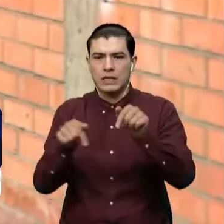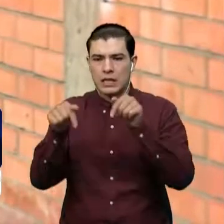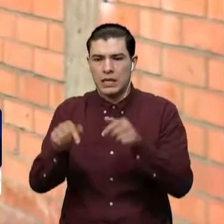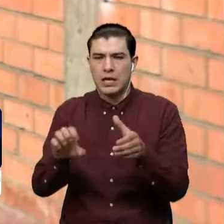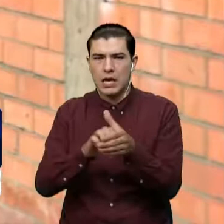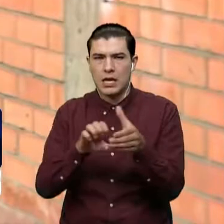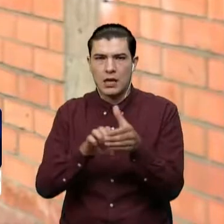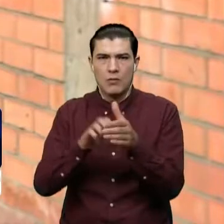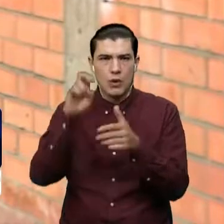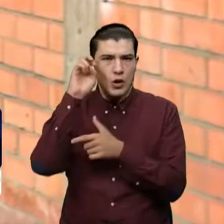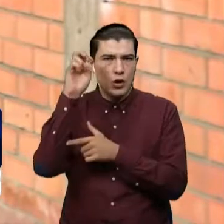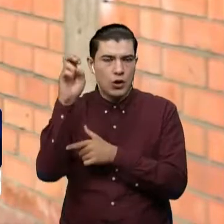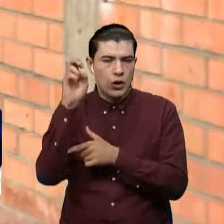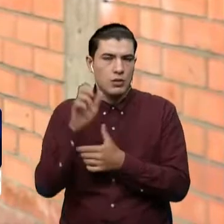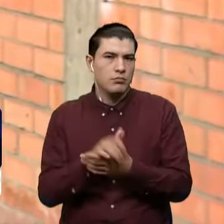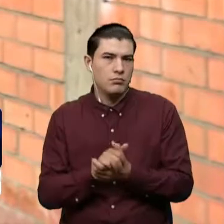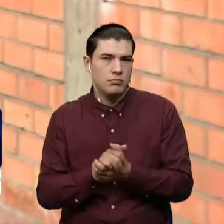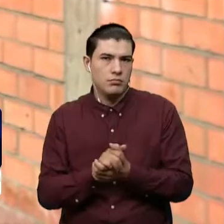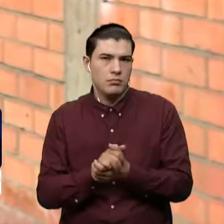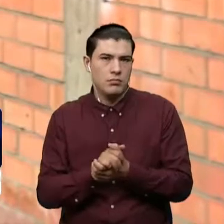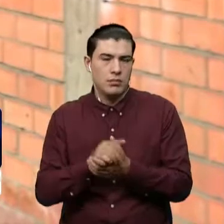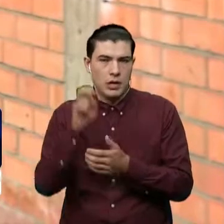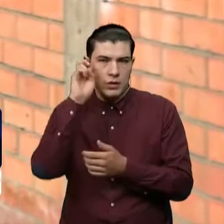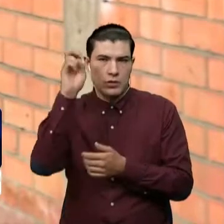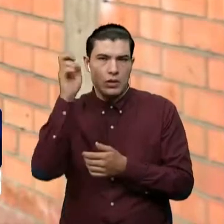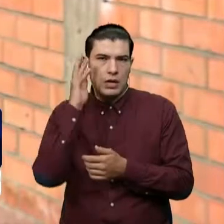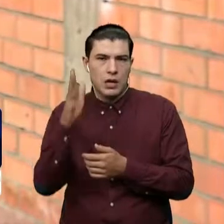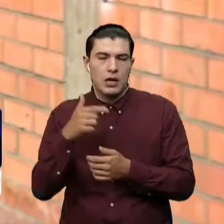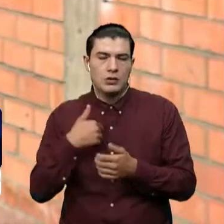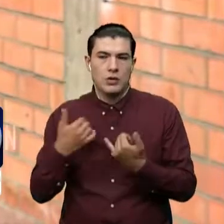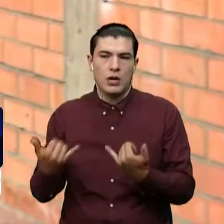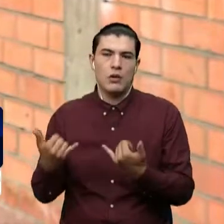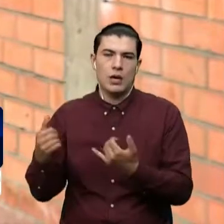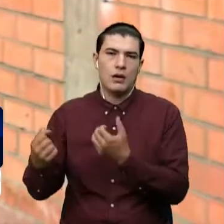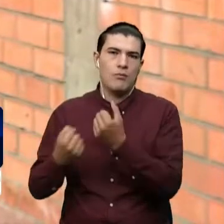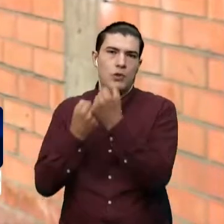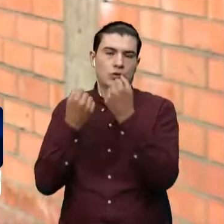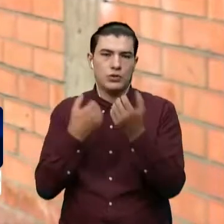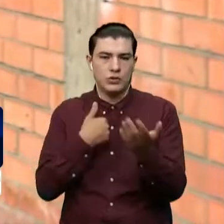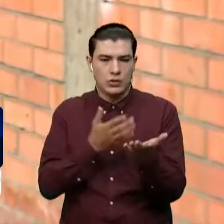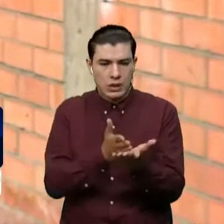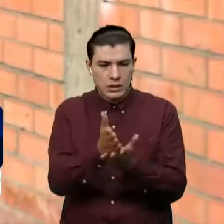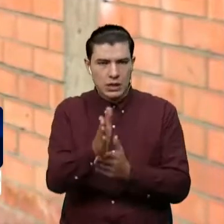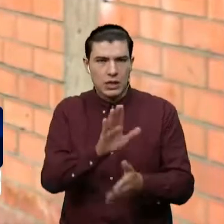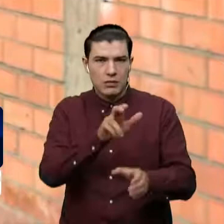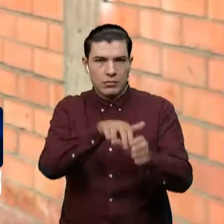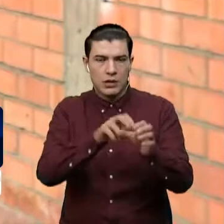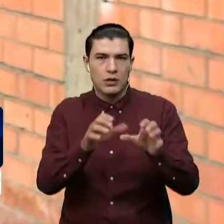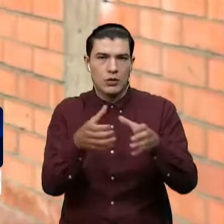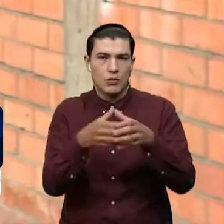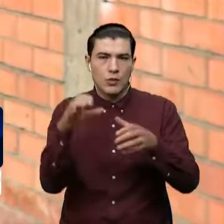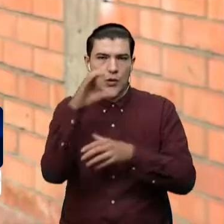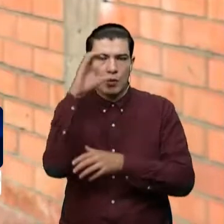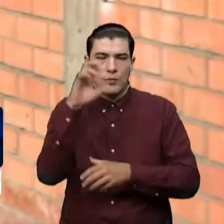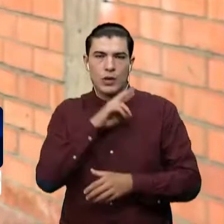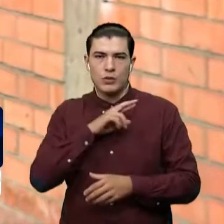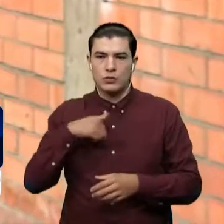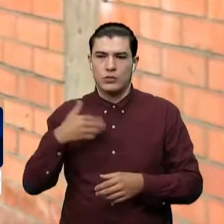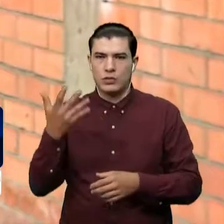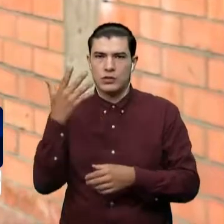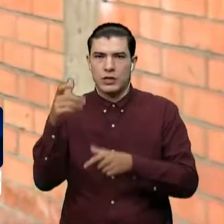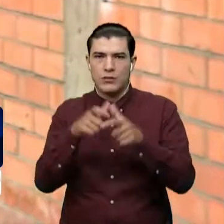norte creo que eso es un club que me ayudó a seguir perteneciendo a la selección somos cinco del equipo de